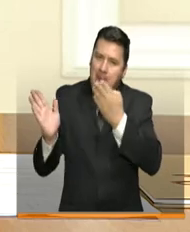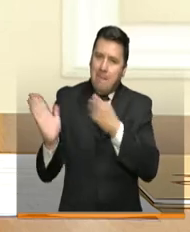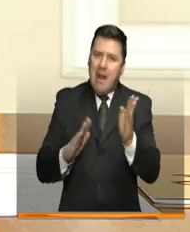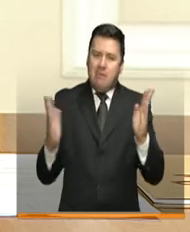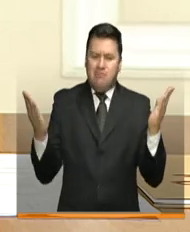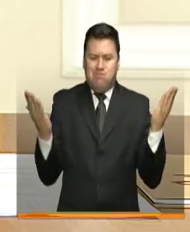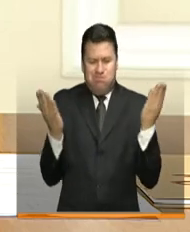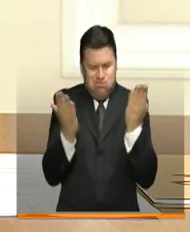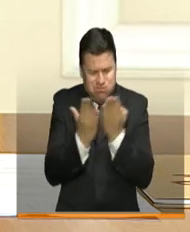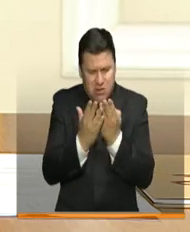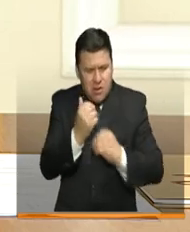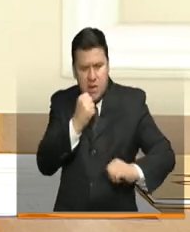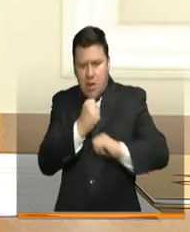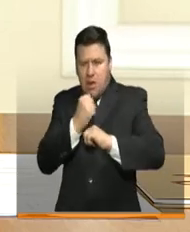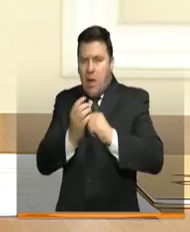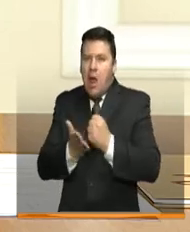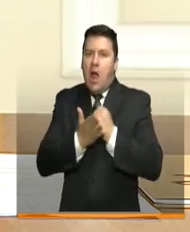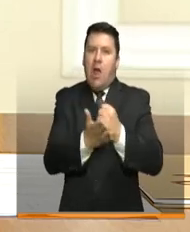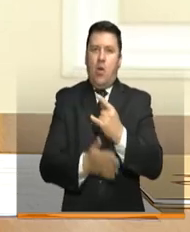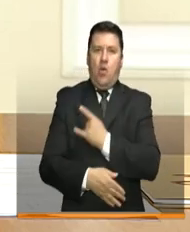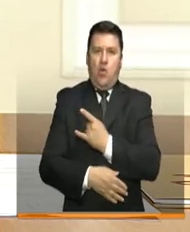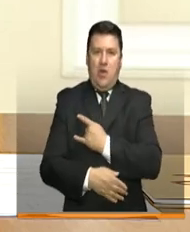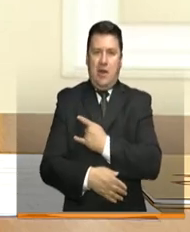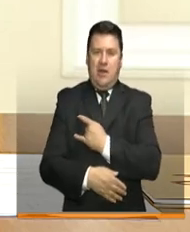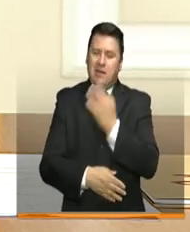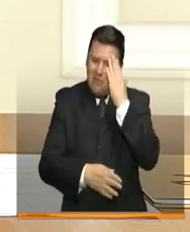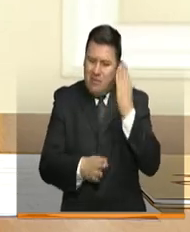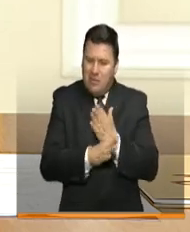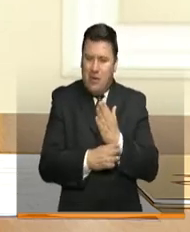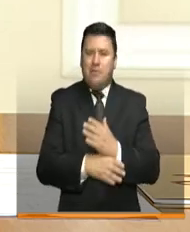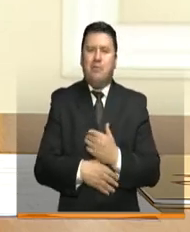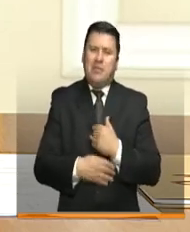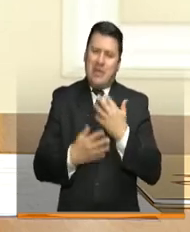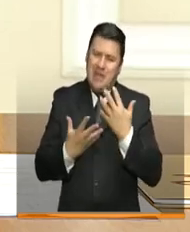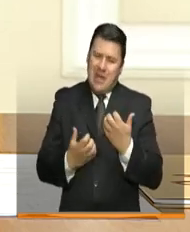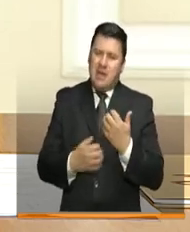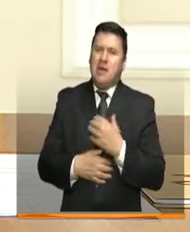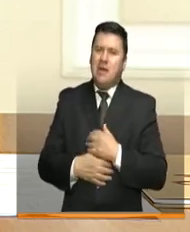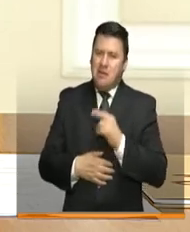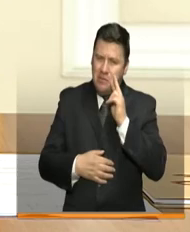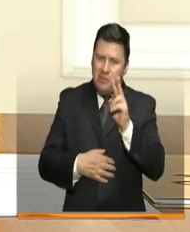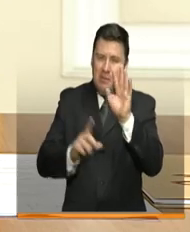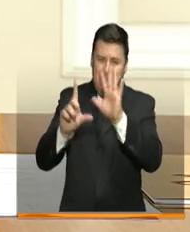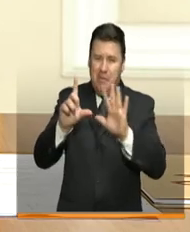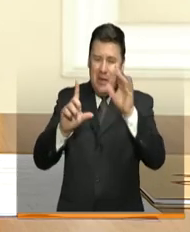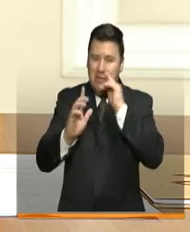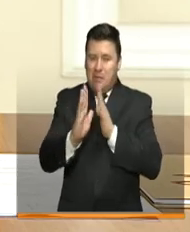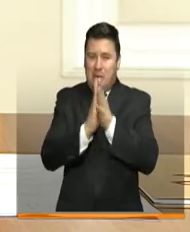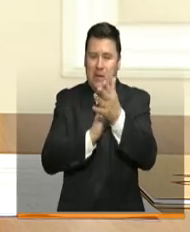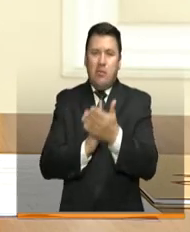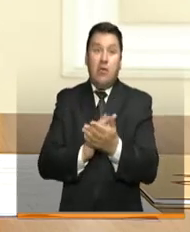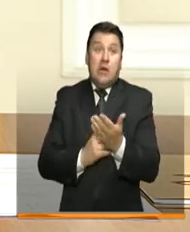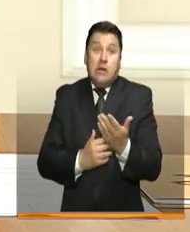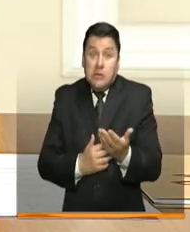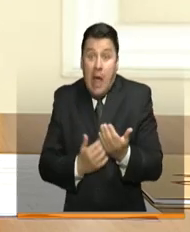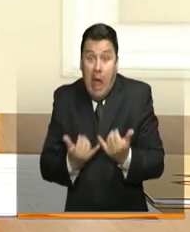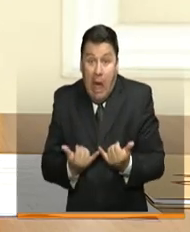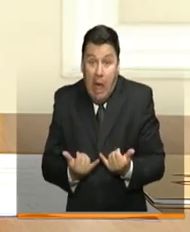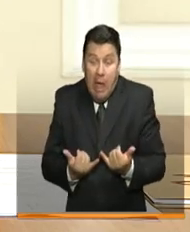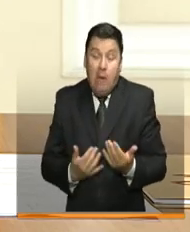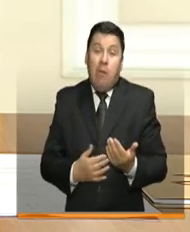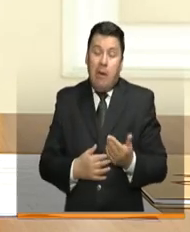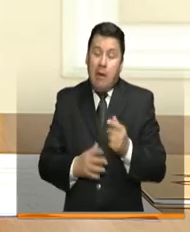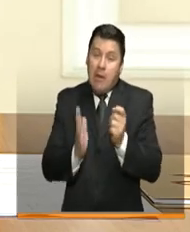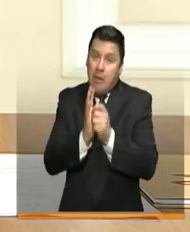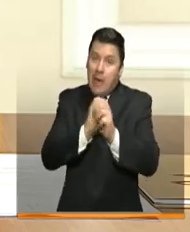permita apoyar y ayudar a las universidades en esta coyuntura. Así que también quiero que vean el siguiente mensaje, porque aquí